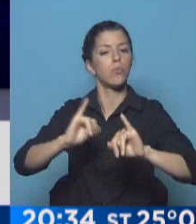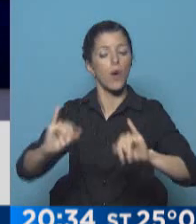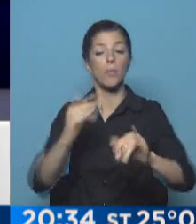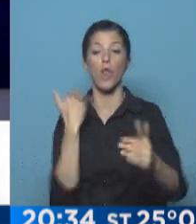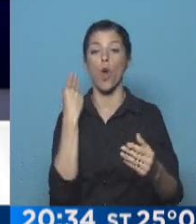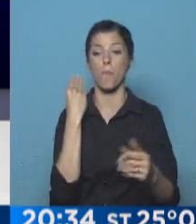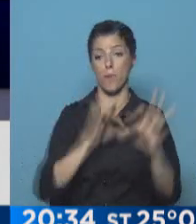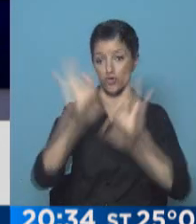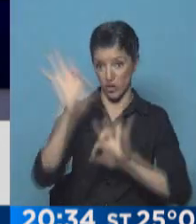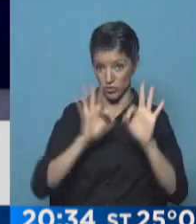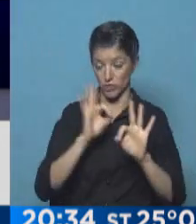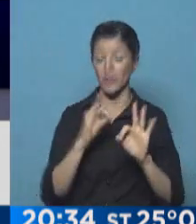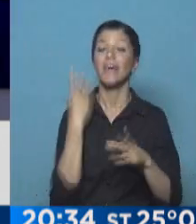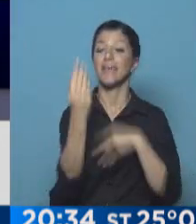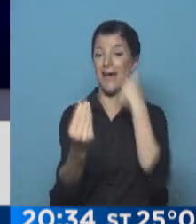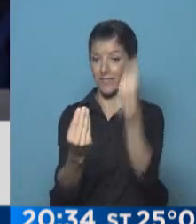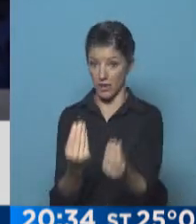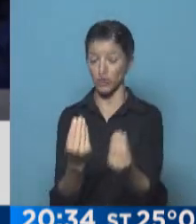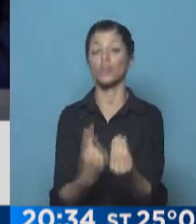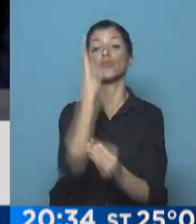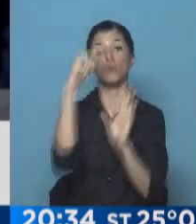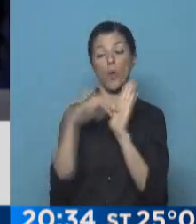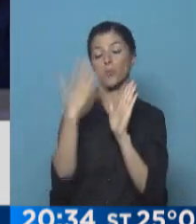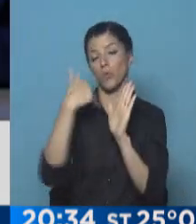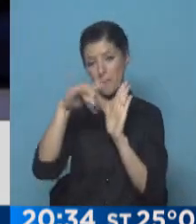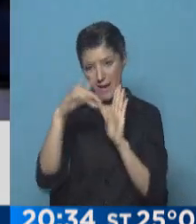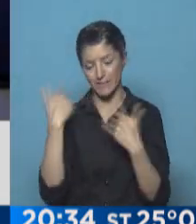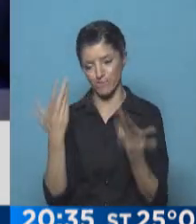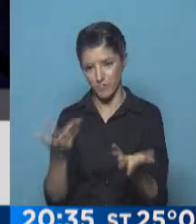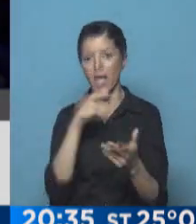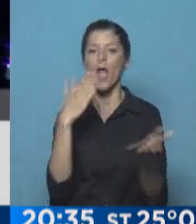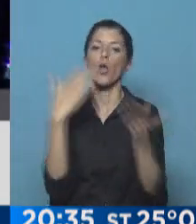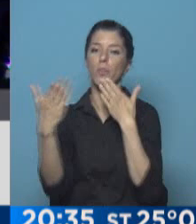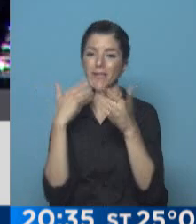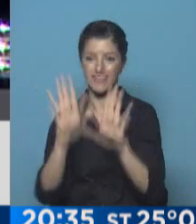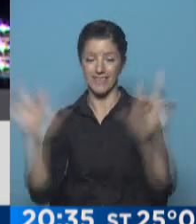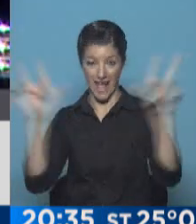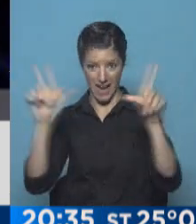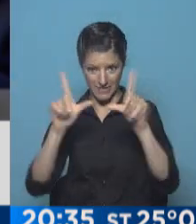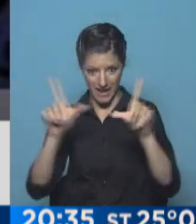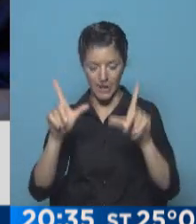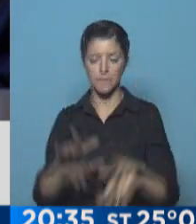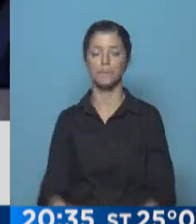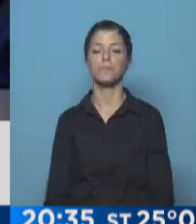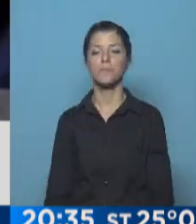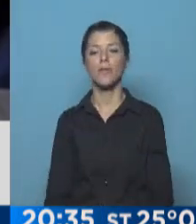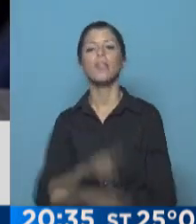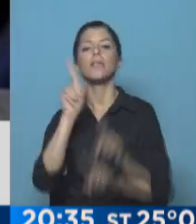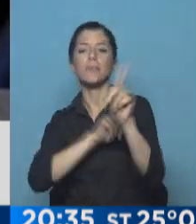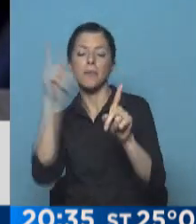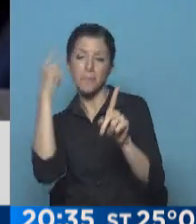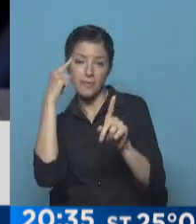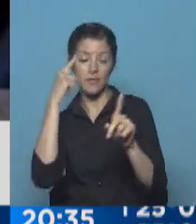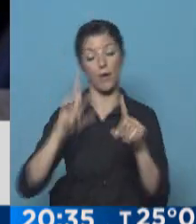y candidatos, que es uno de los riesgos más evidentes de estos debates televisivos, que a veces priorizan el